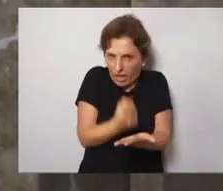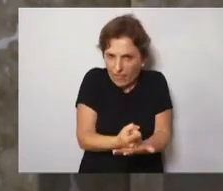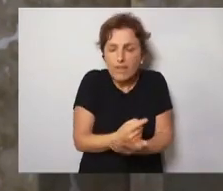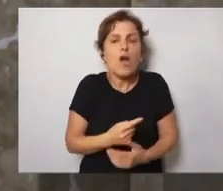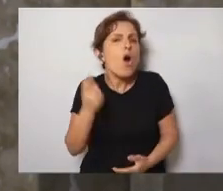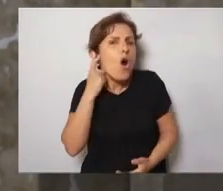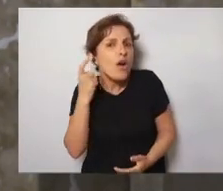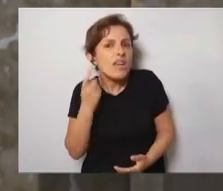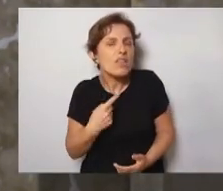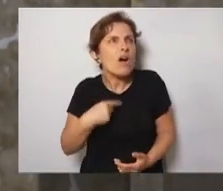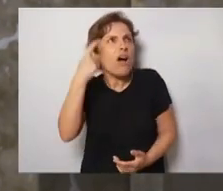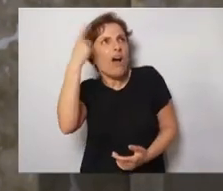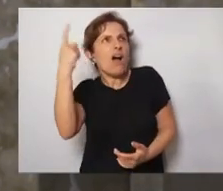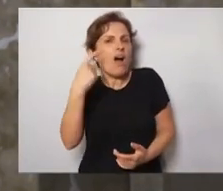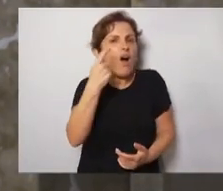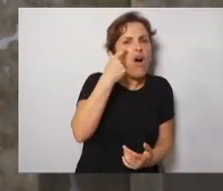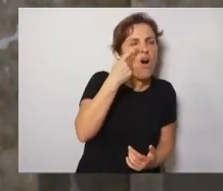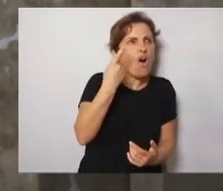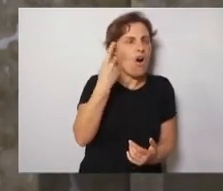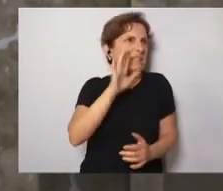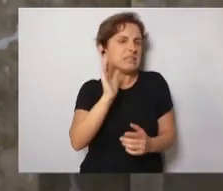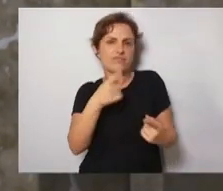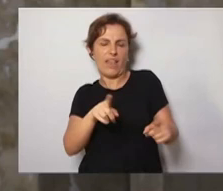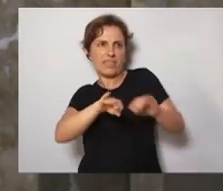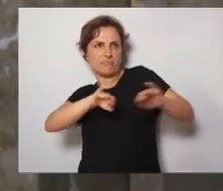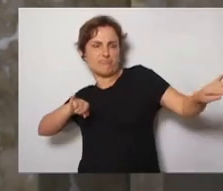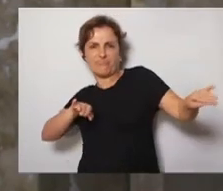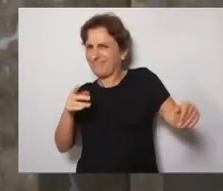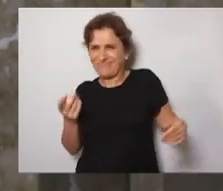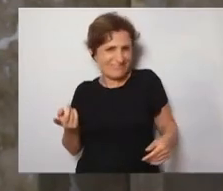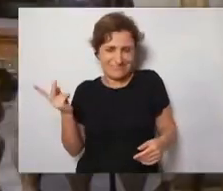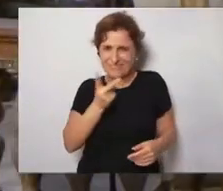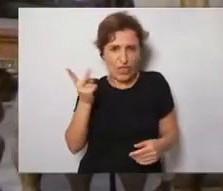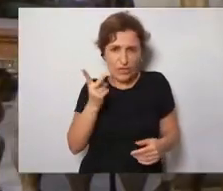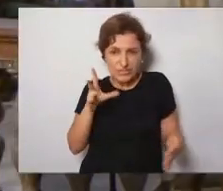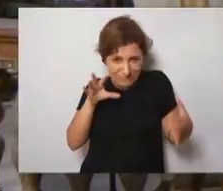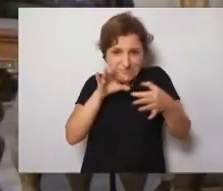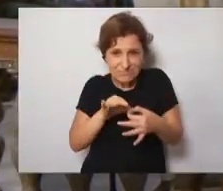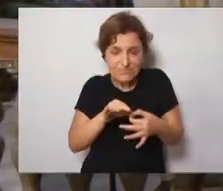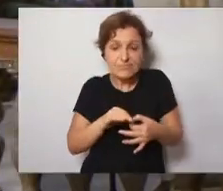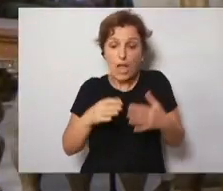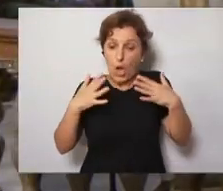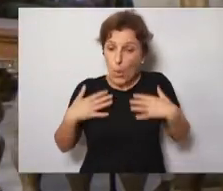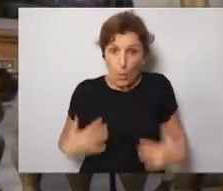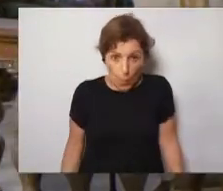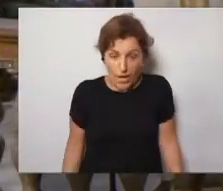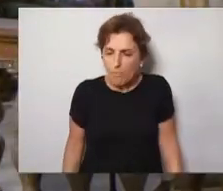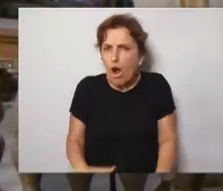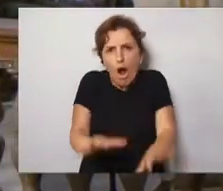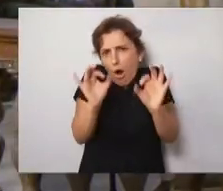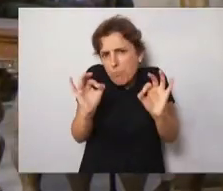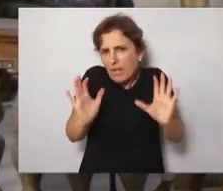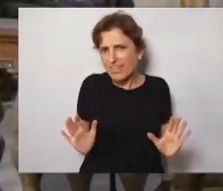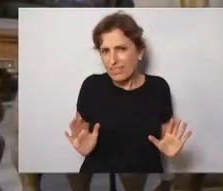soy ojo no formó parte del cuerpo acaso dejaría de ser parte de él si todo el cuerpo fuera ojo donde